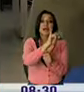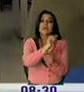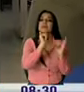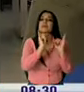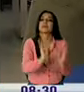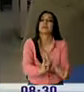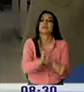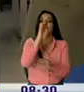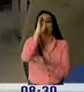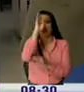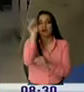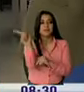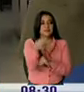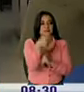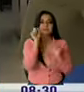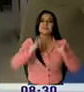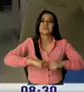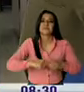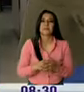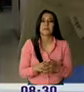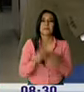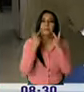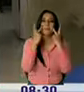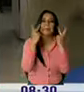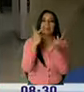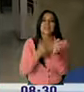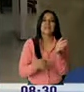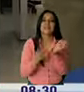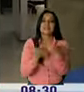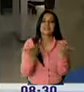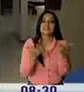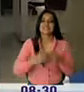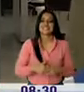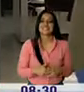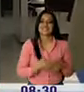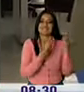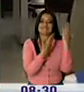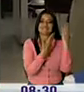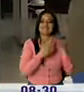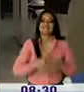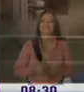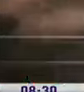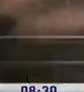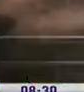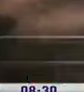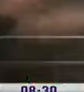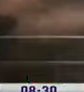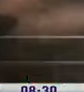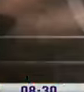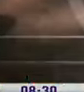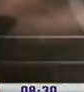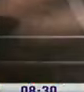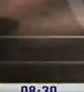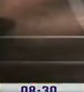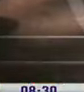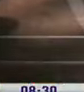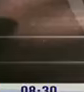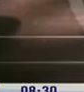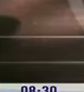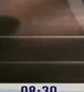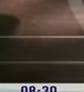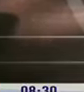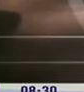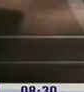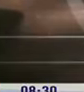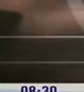poner orden entonces. Yo creo que sí, veamos qué es lo que encontró el Capi, adelante. Adelante, mi switcher. Atento, mi general me copia,